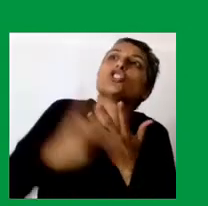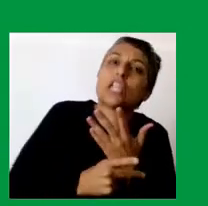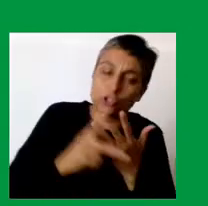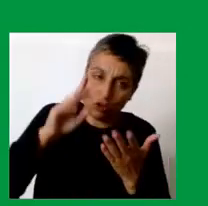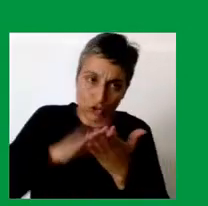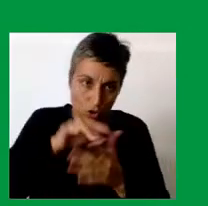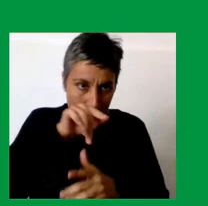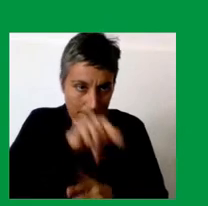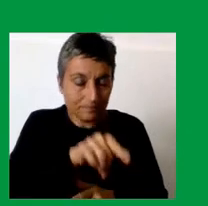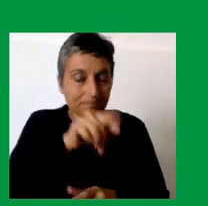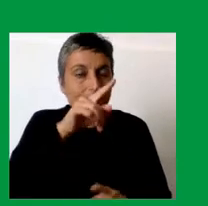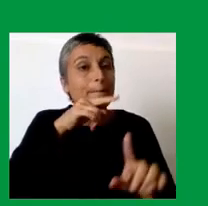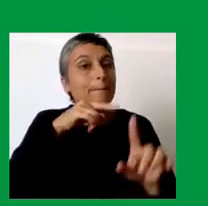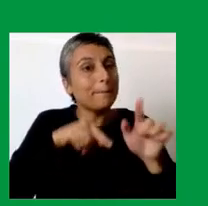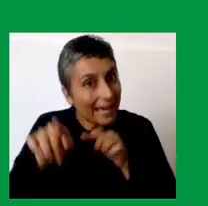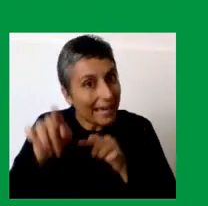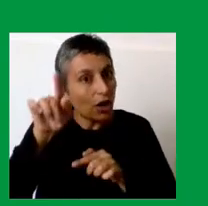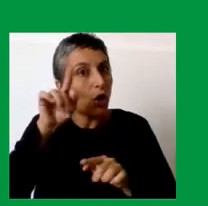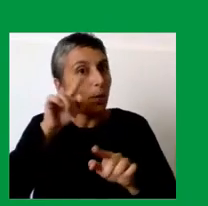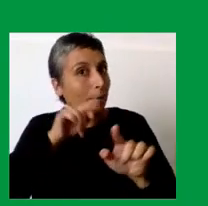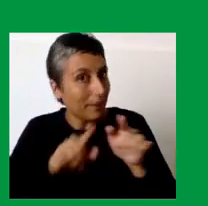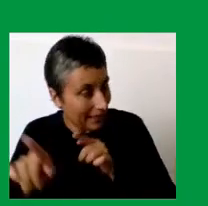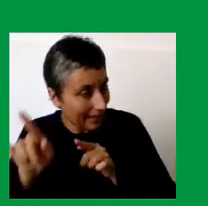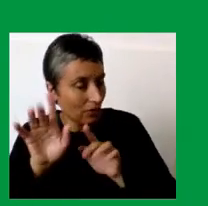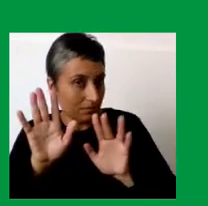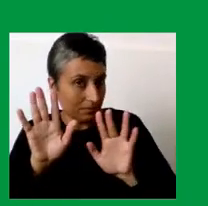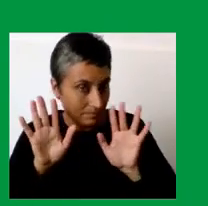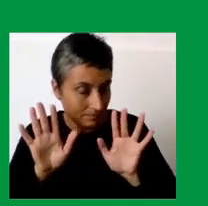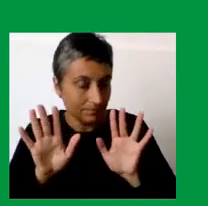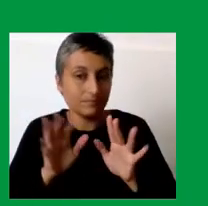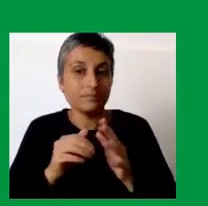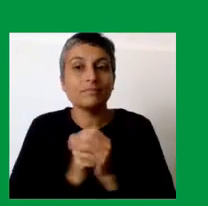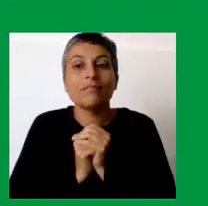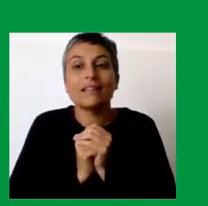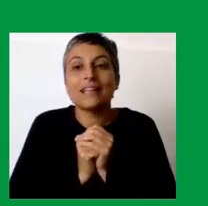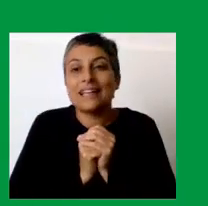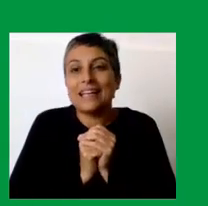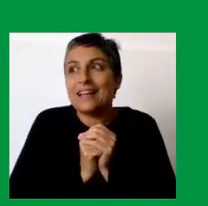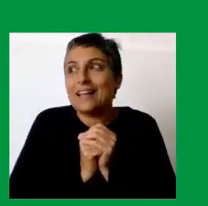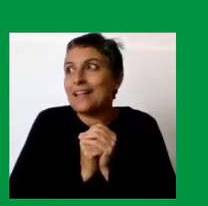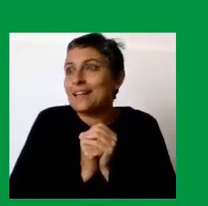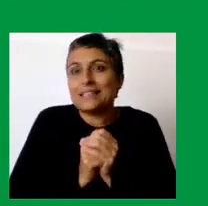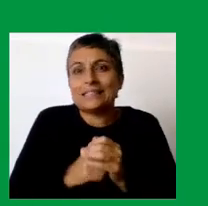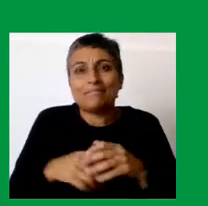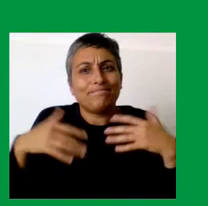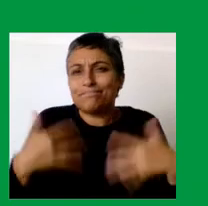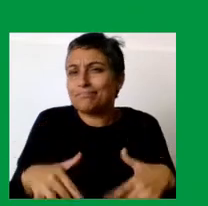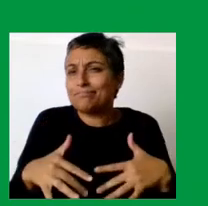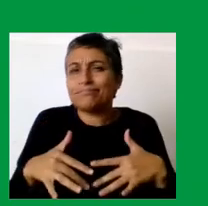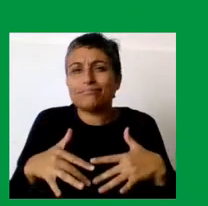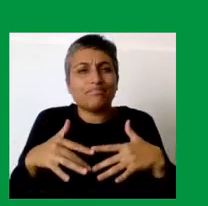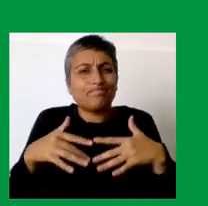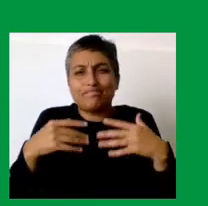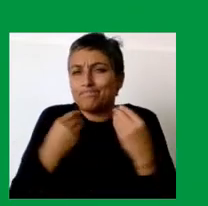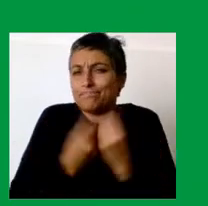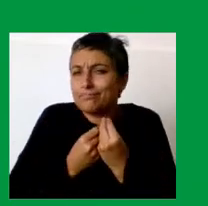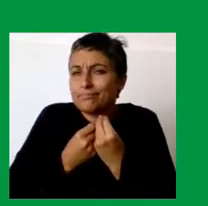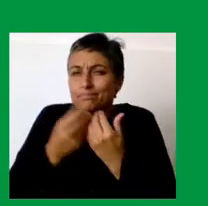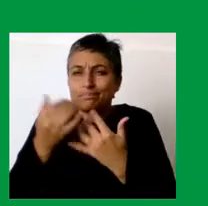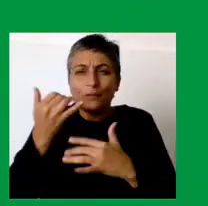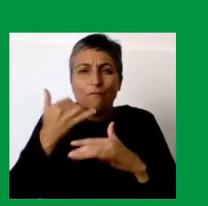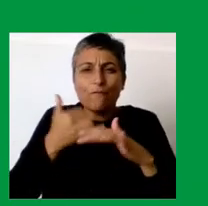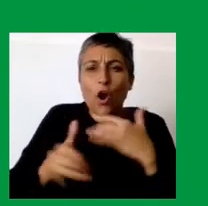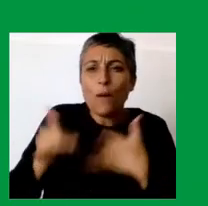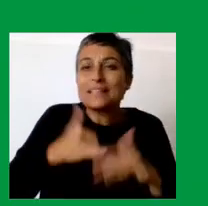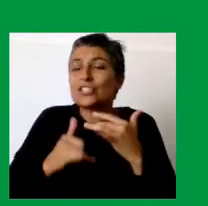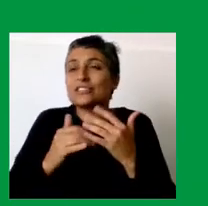eso. Pero, como digo yo, esta gran cantidad masiva, enorme de datos ya nos